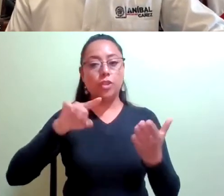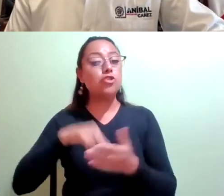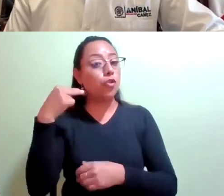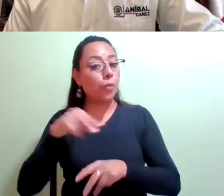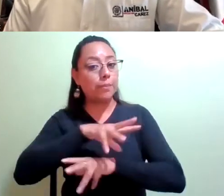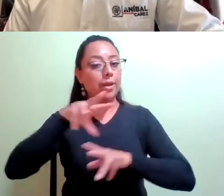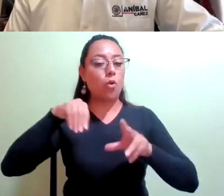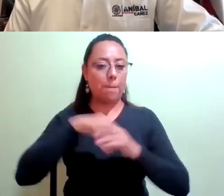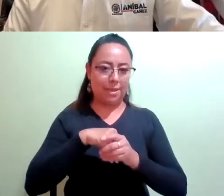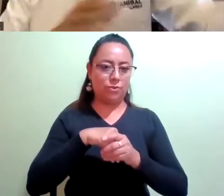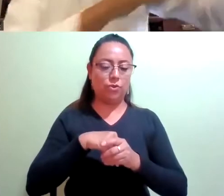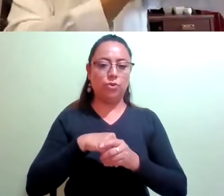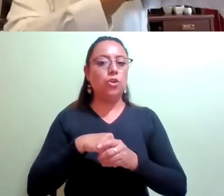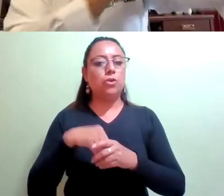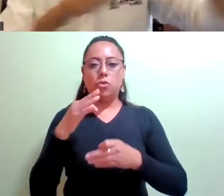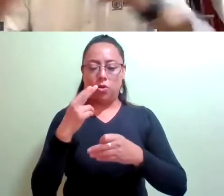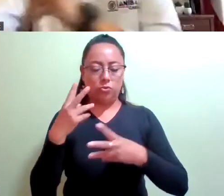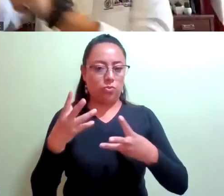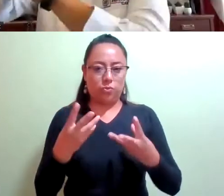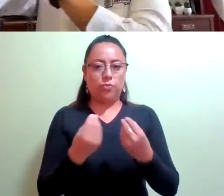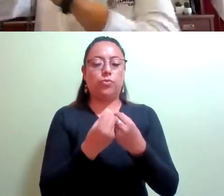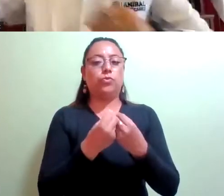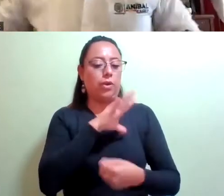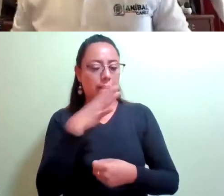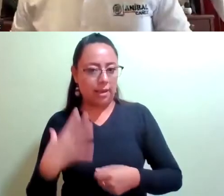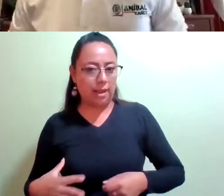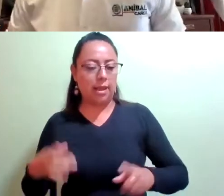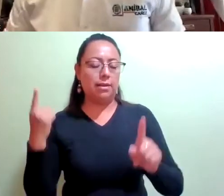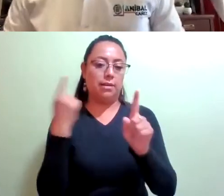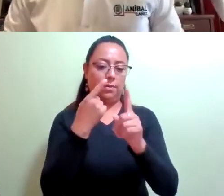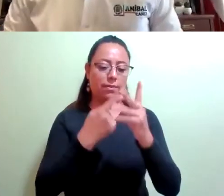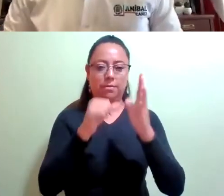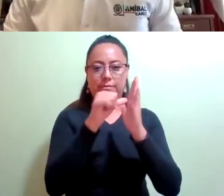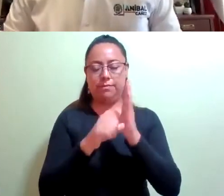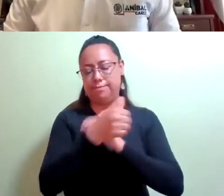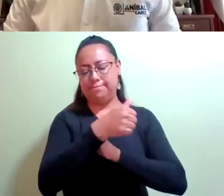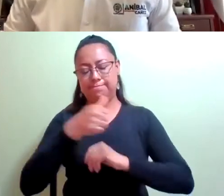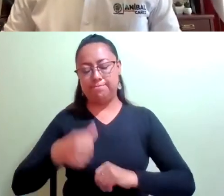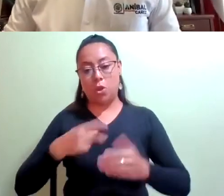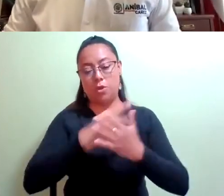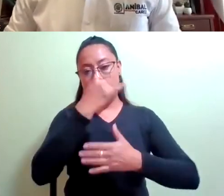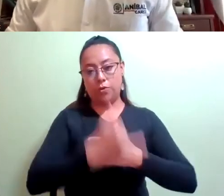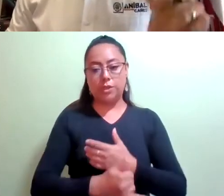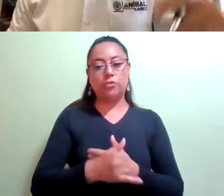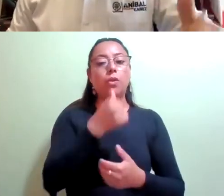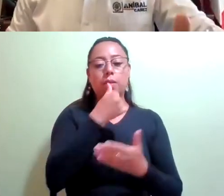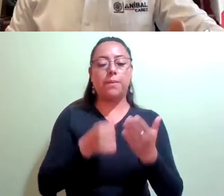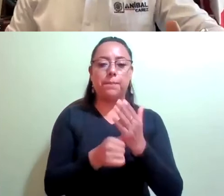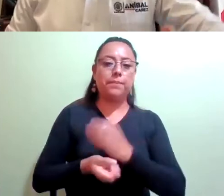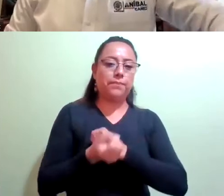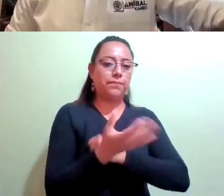nominal y en un solo acto, tanto en lo general como en lo particular, el proyecto de la Carta de Intenciones para